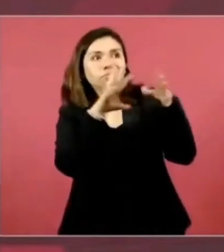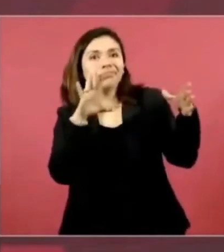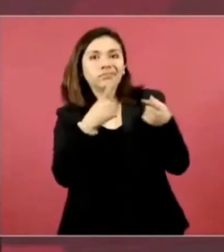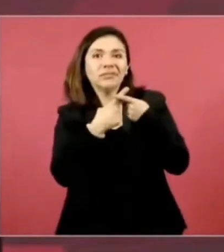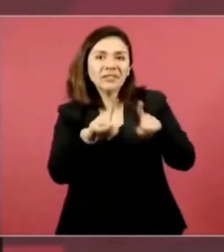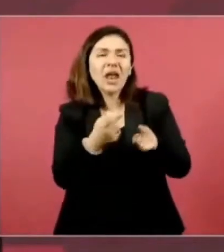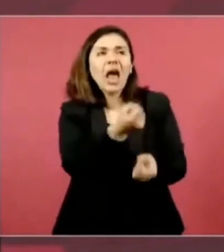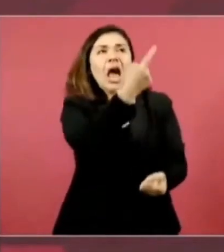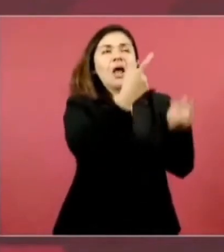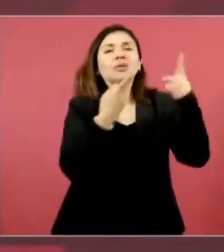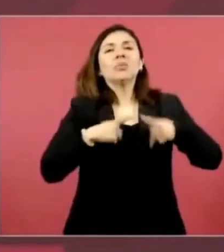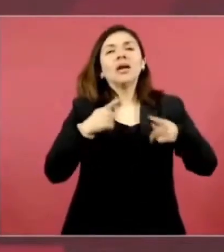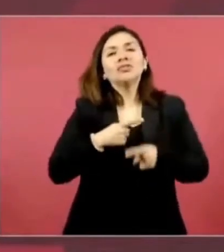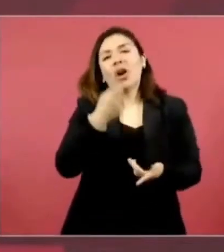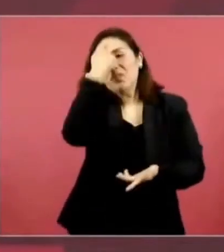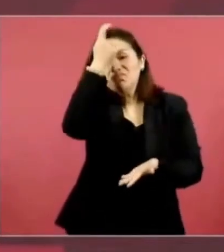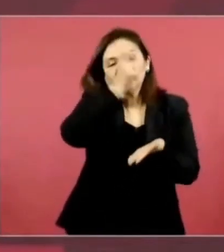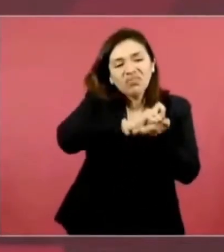escritores,